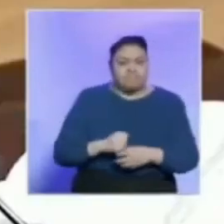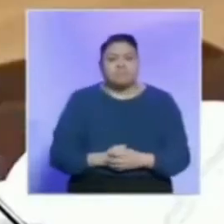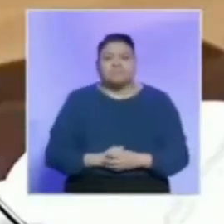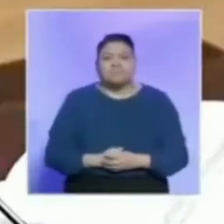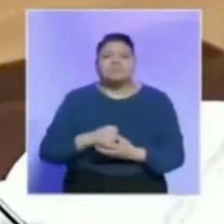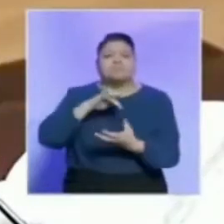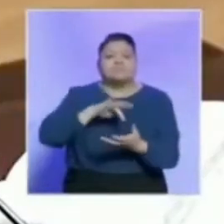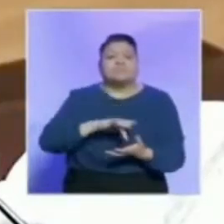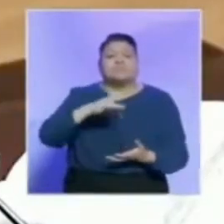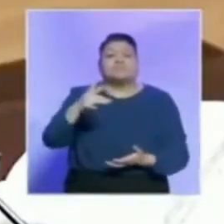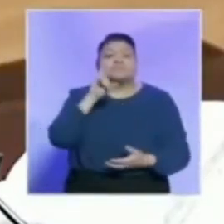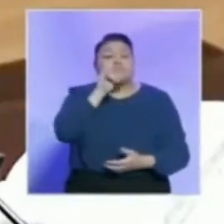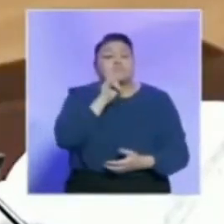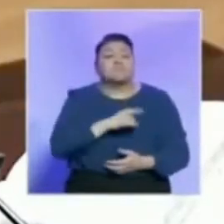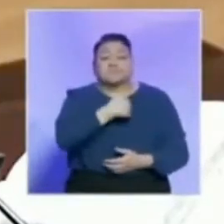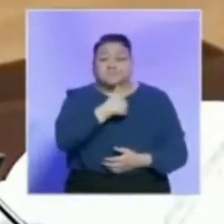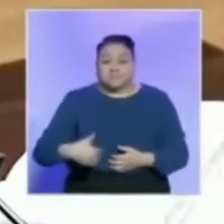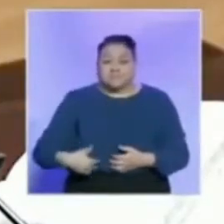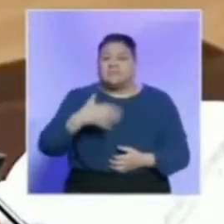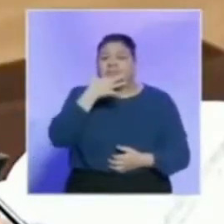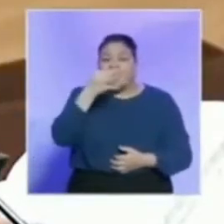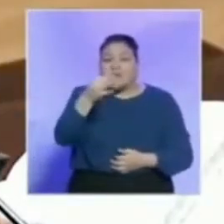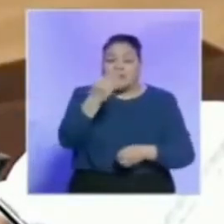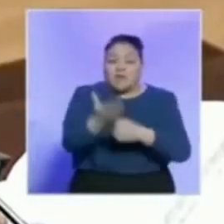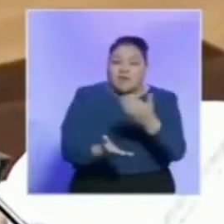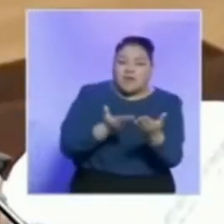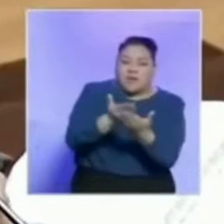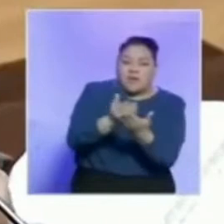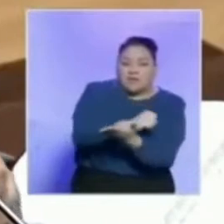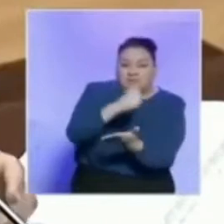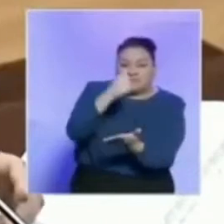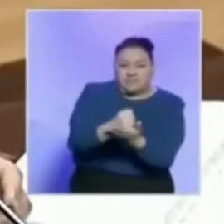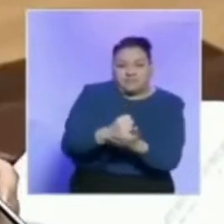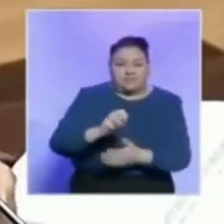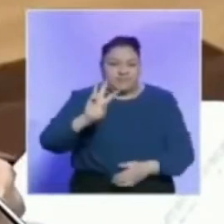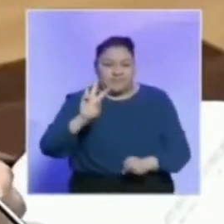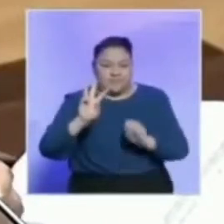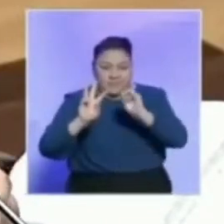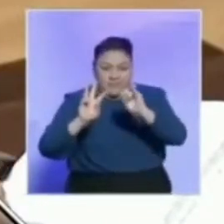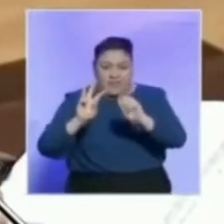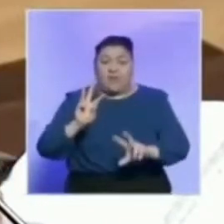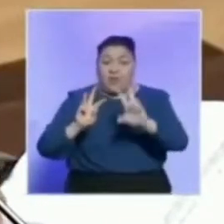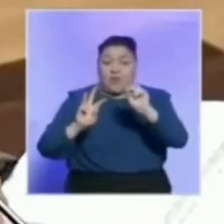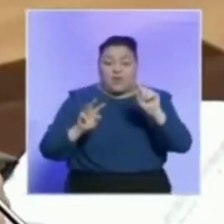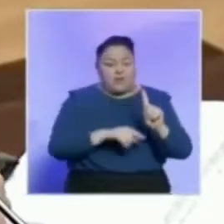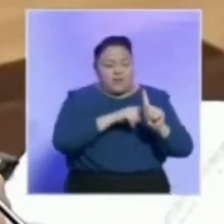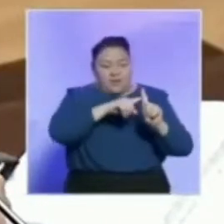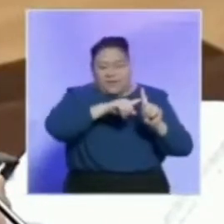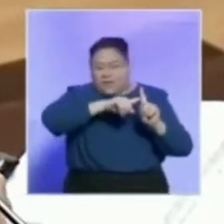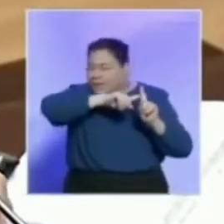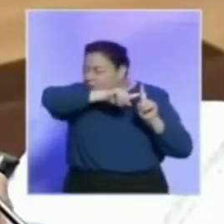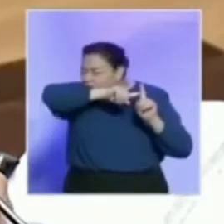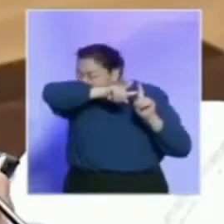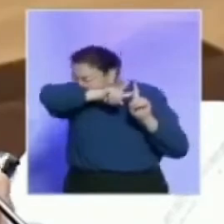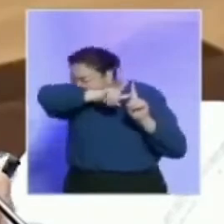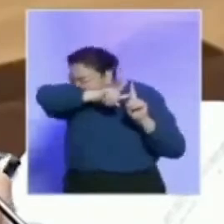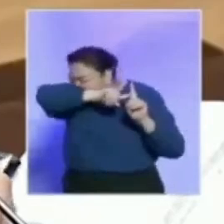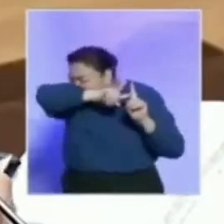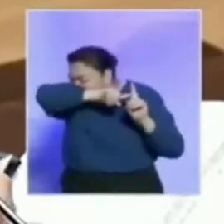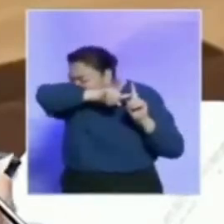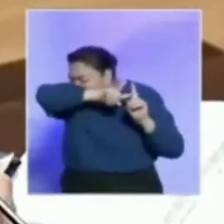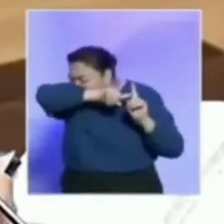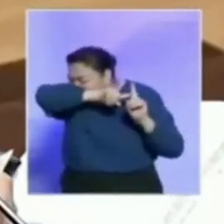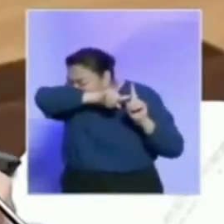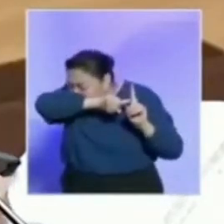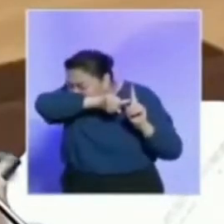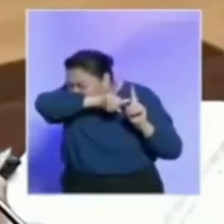arroja un balde de agua fría. La Sala Superior del Tribunal Electoral del Poder Judicial que acaba usted de escuchar, bueno, al